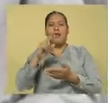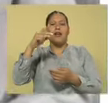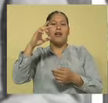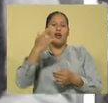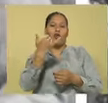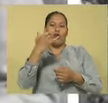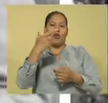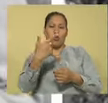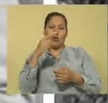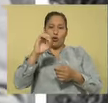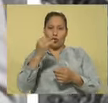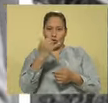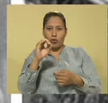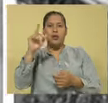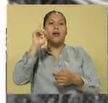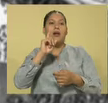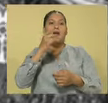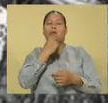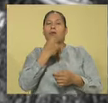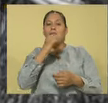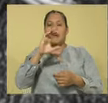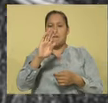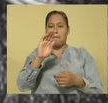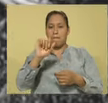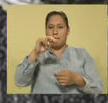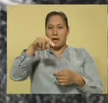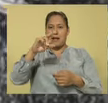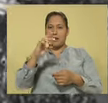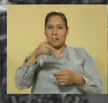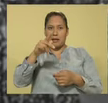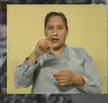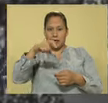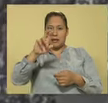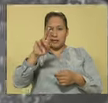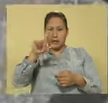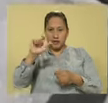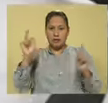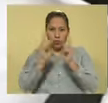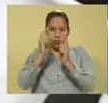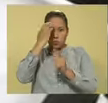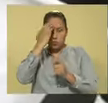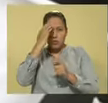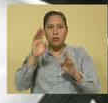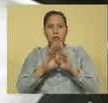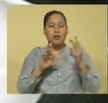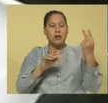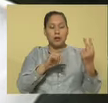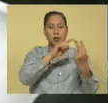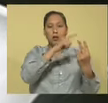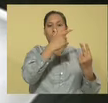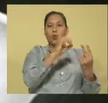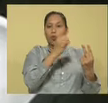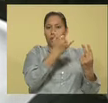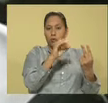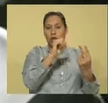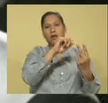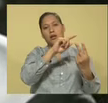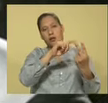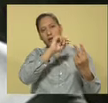Sí. Y la dirigió Banquels, que ahí conocí yo a Banquels. Entonces era 2 personajes, Goya y la maja,